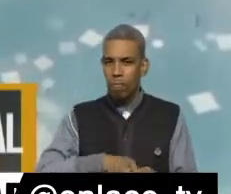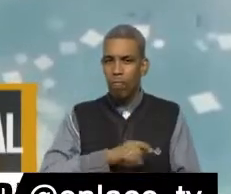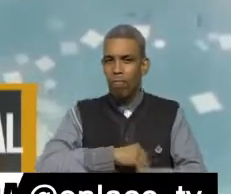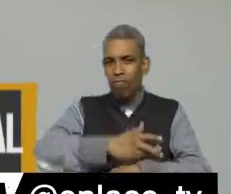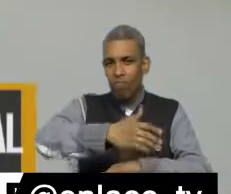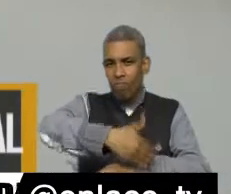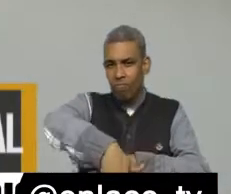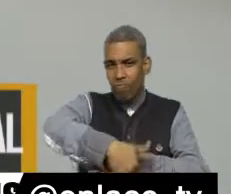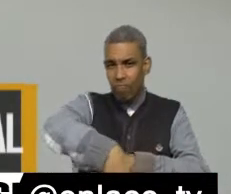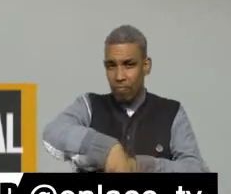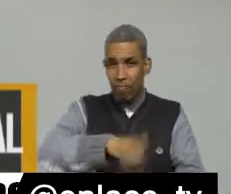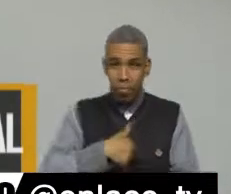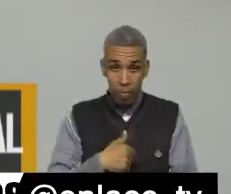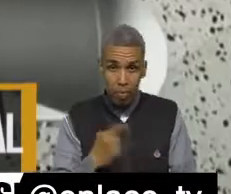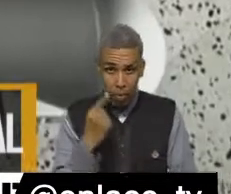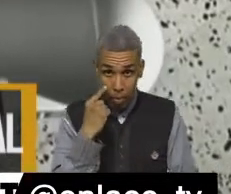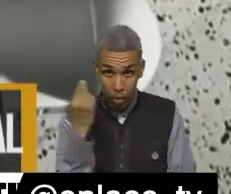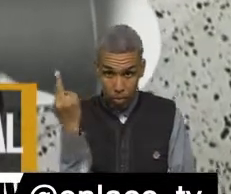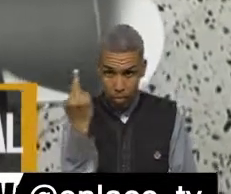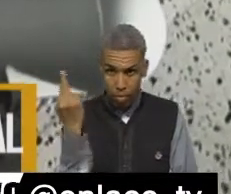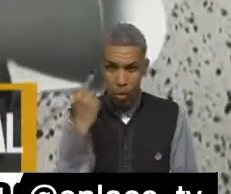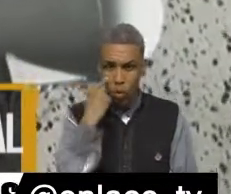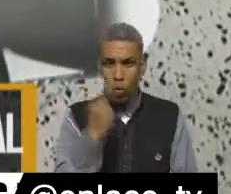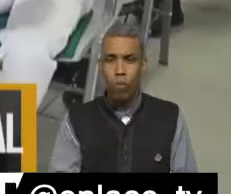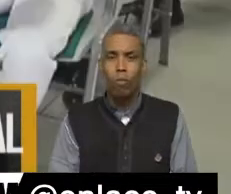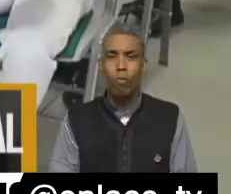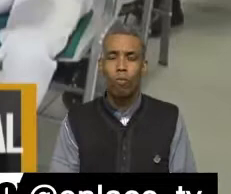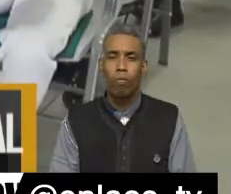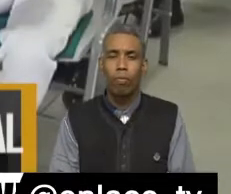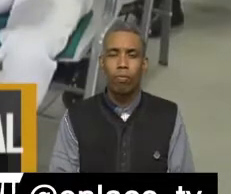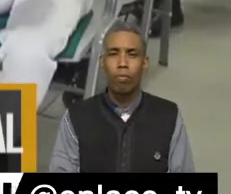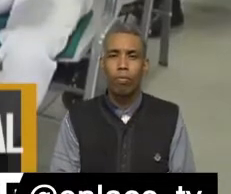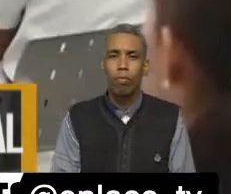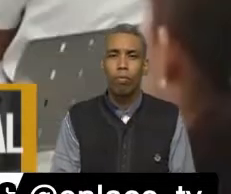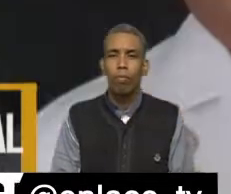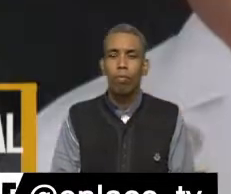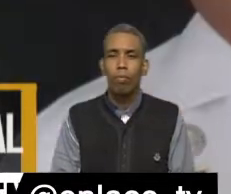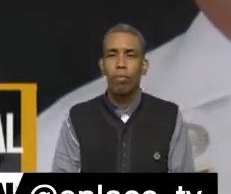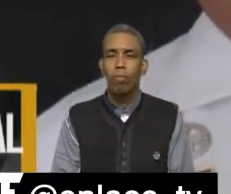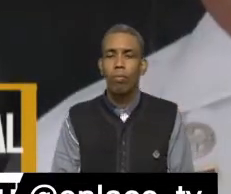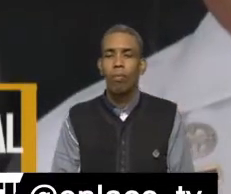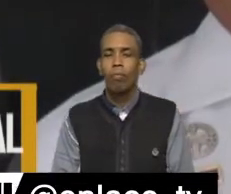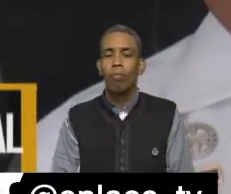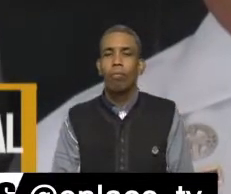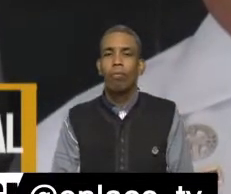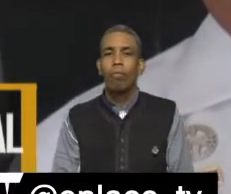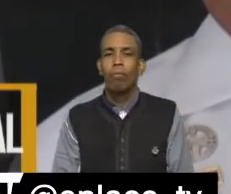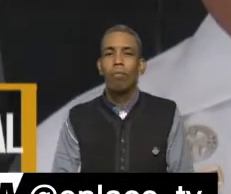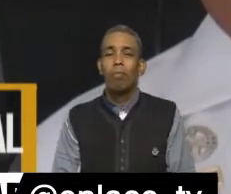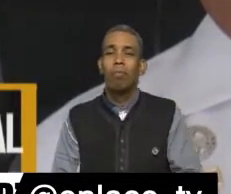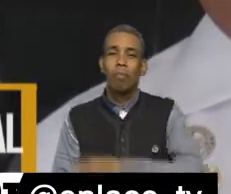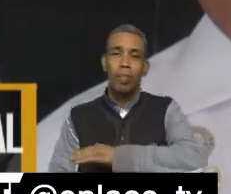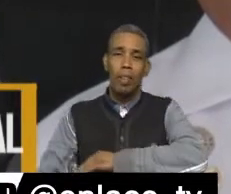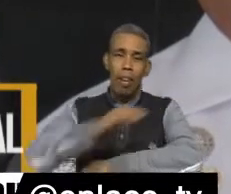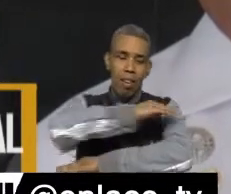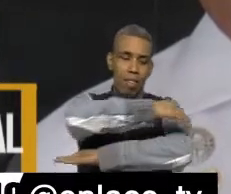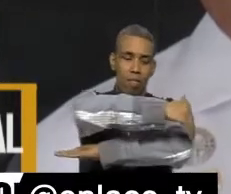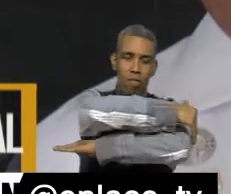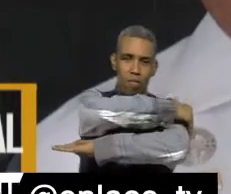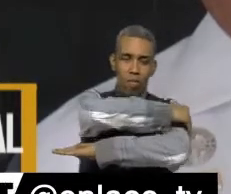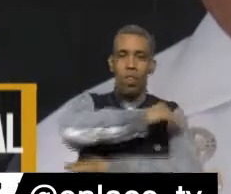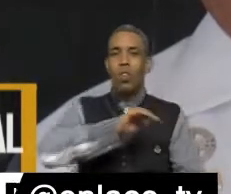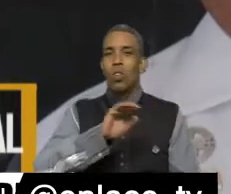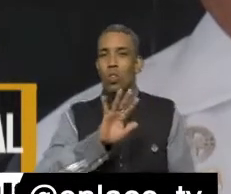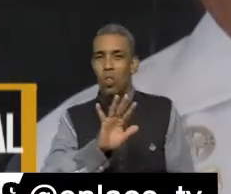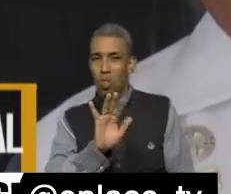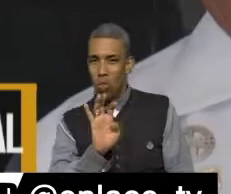a una de las instituciones de las fuerzas militares más importantes de Colombia. Estamos ubicados en la calle